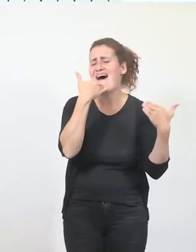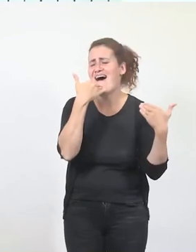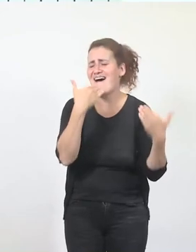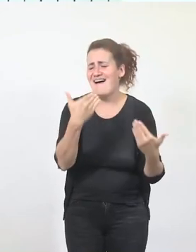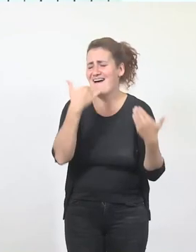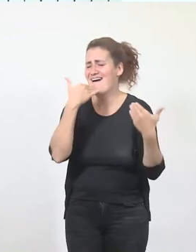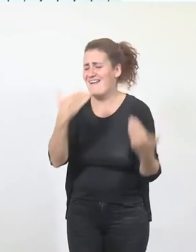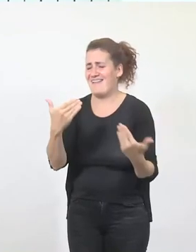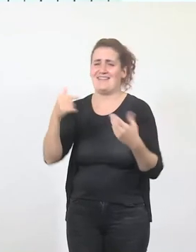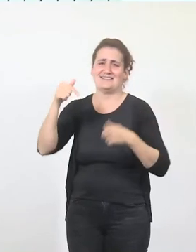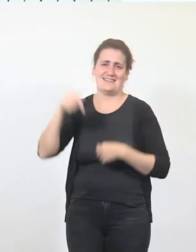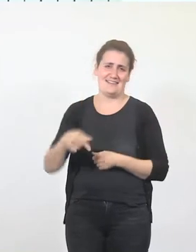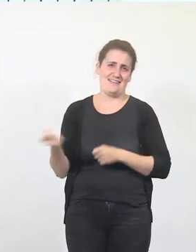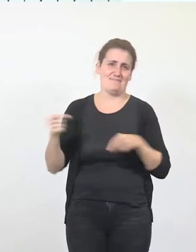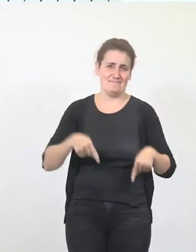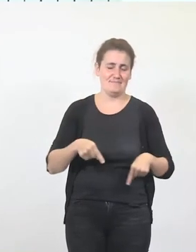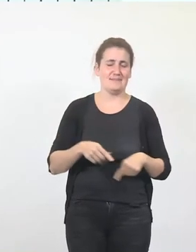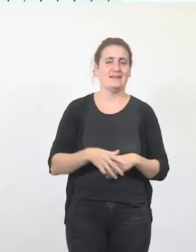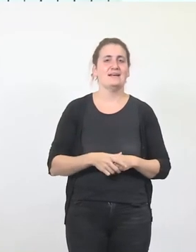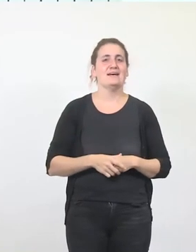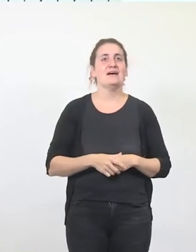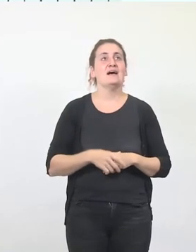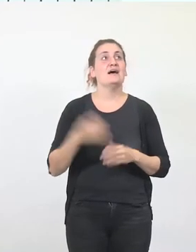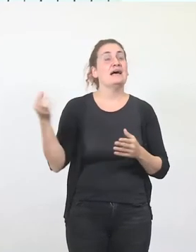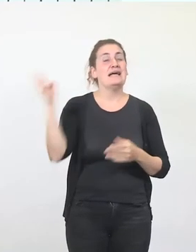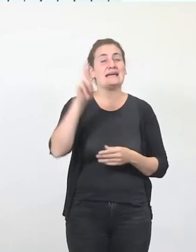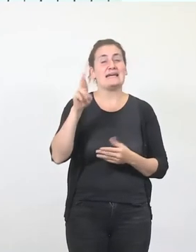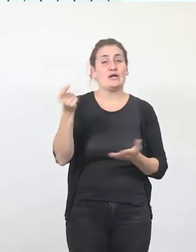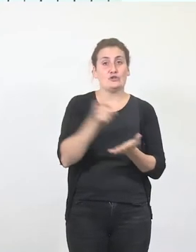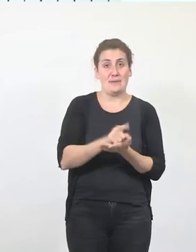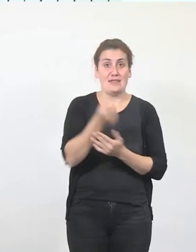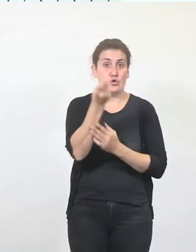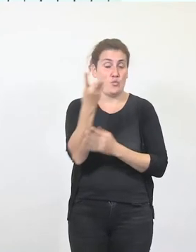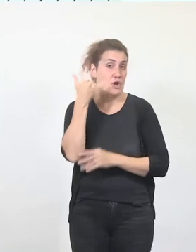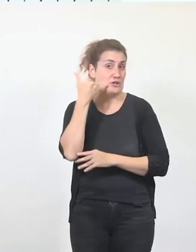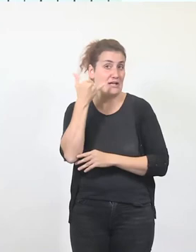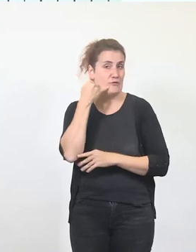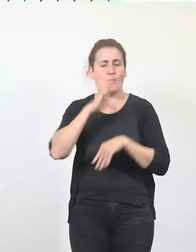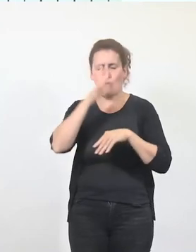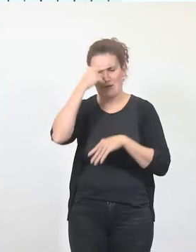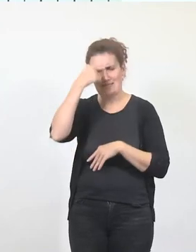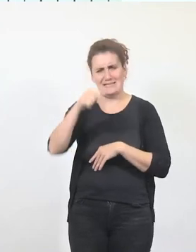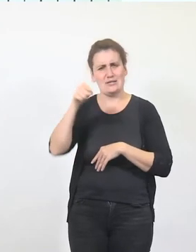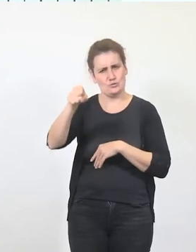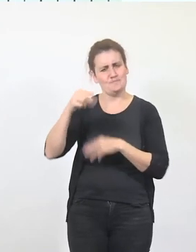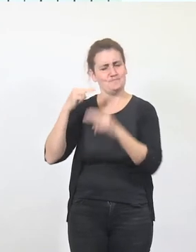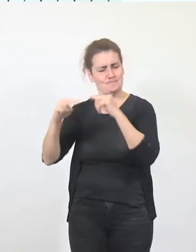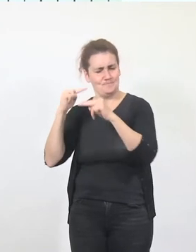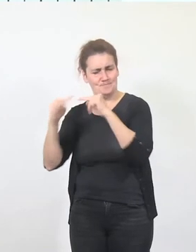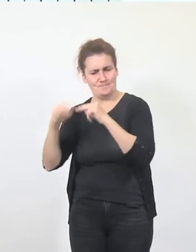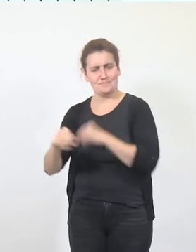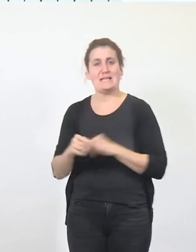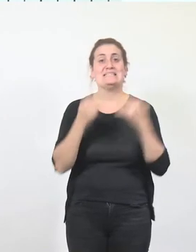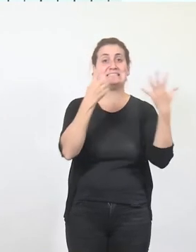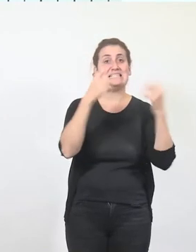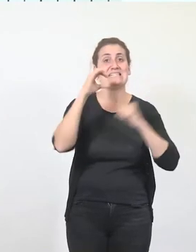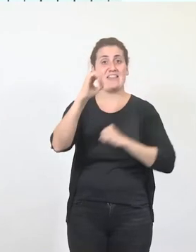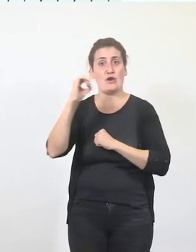muchísimo que hayas estado con nosotras. Vuelvo a repetir el teléfono porque sé que vas a responder a las preguntas que nos quieren